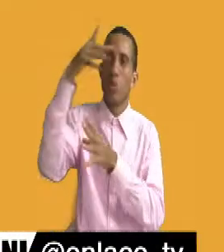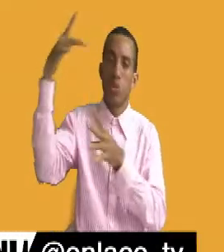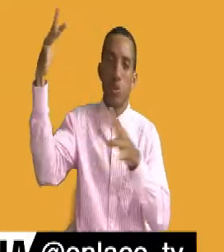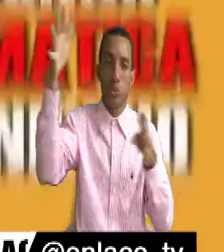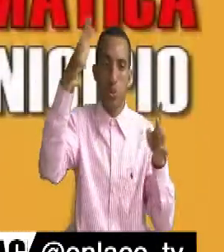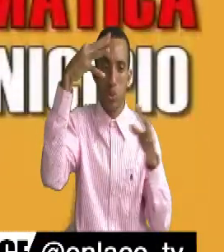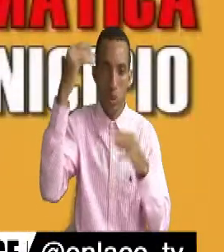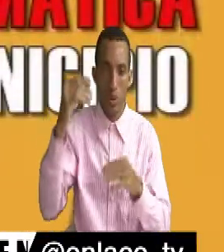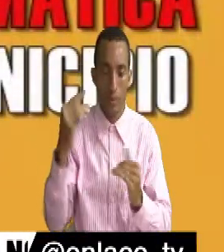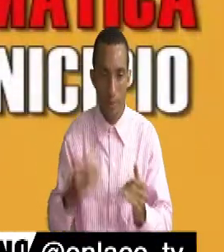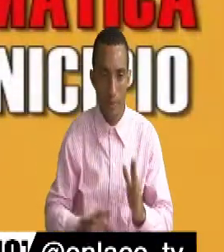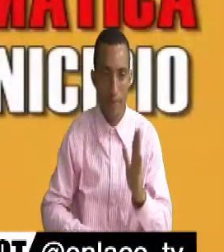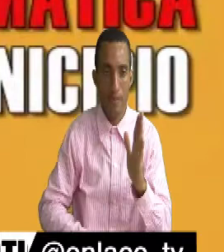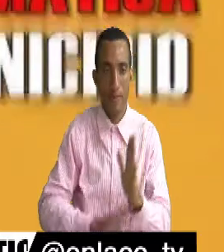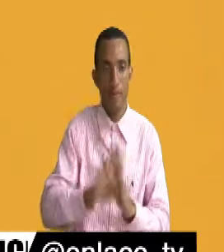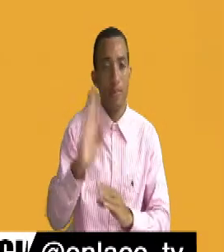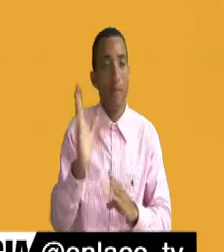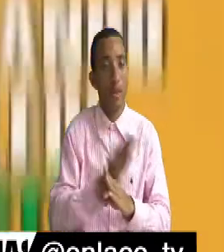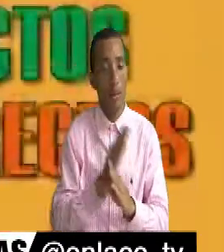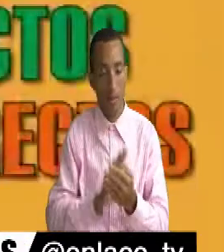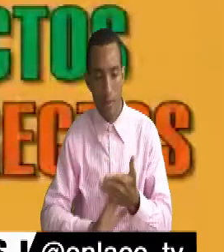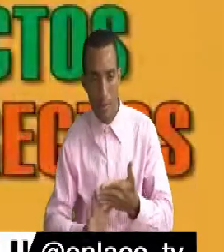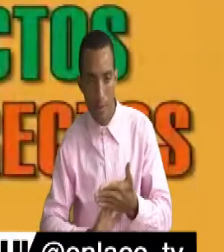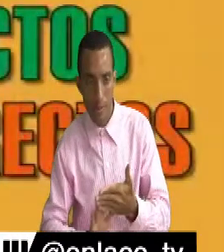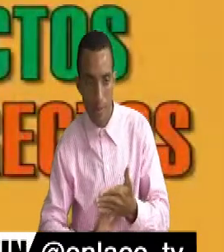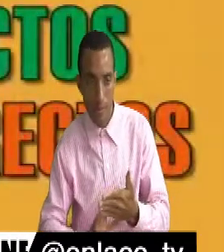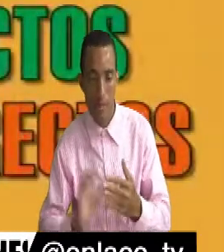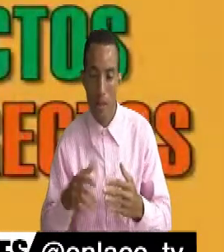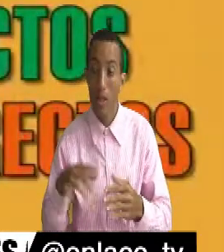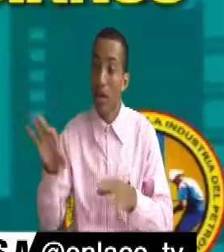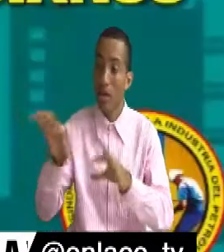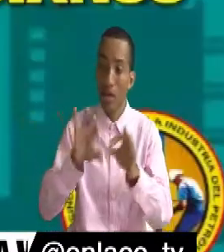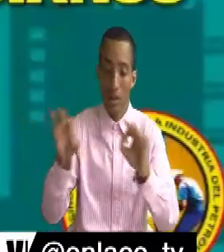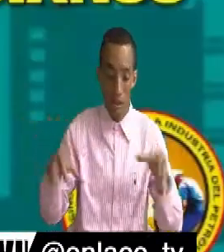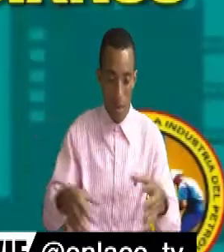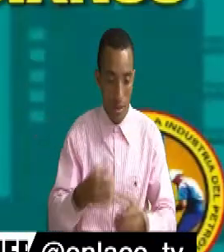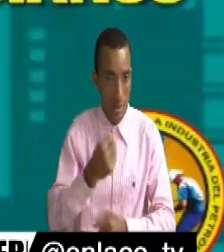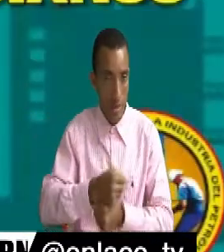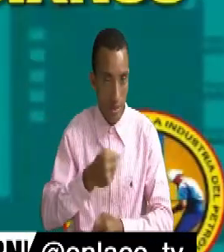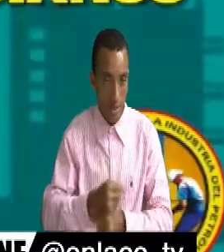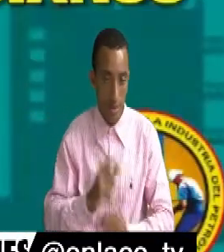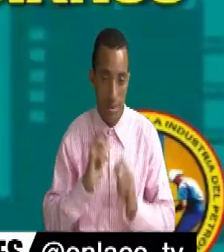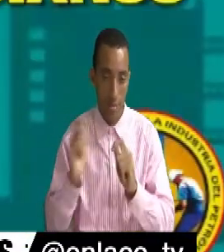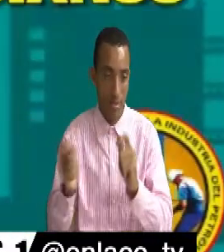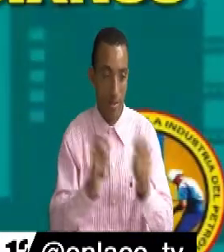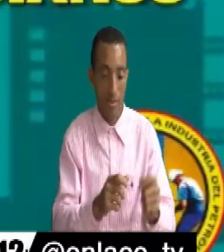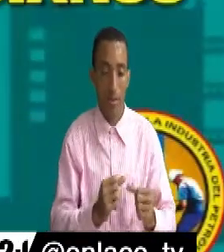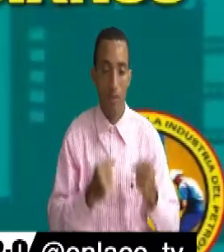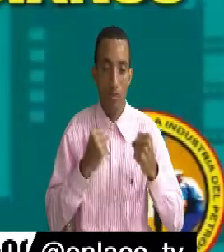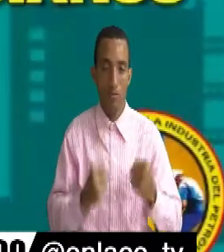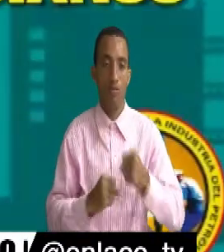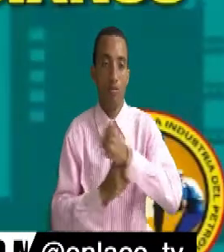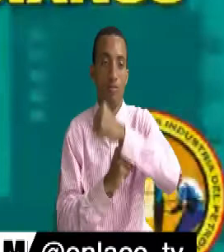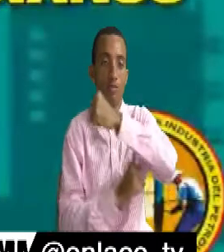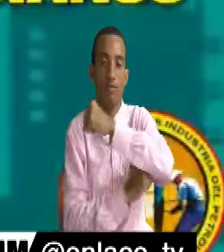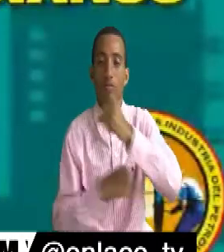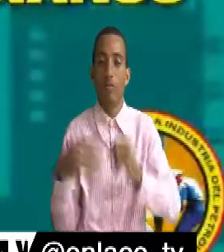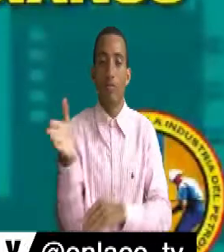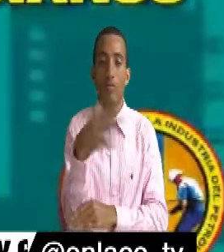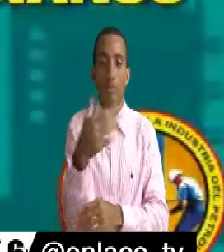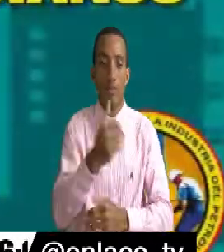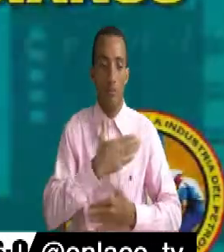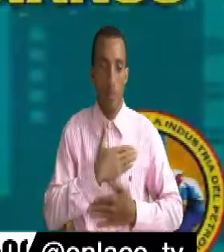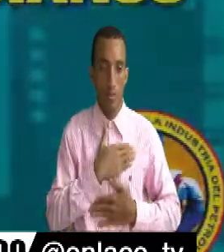país y solucionar la problemática del municipio generando empleo directo e indirecto, y fortalecer a Ecopetrol como un patrimonio de los colombianos.